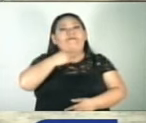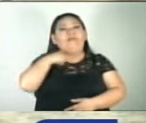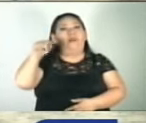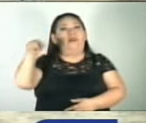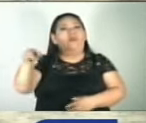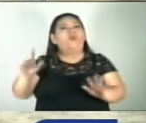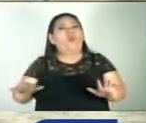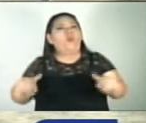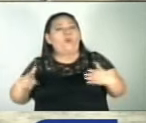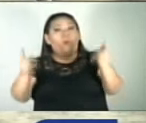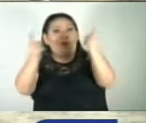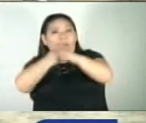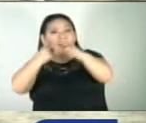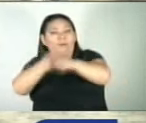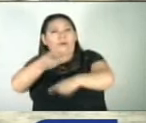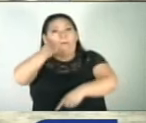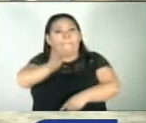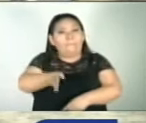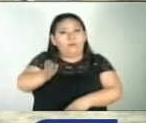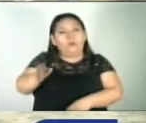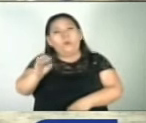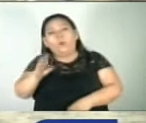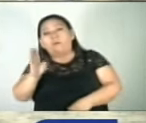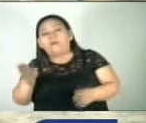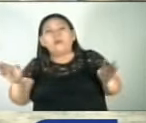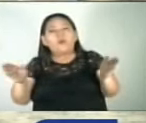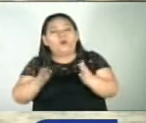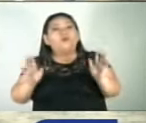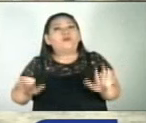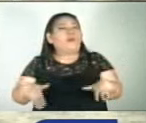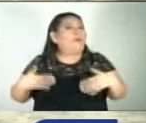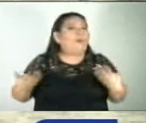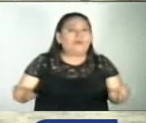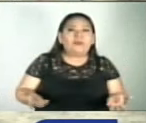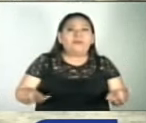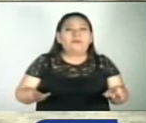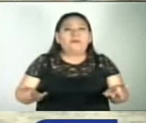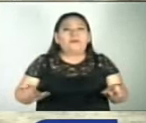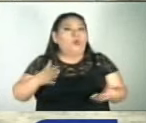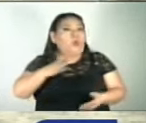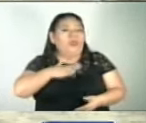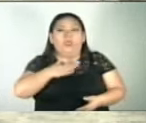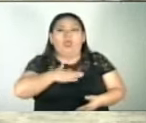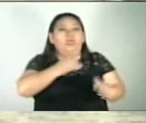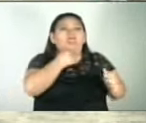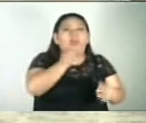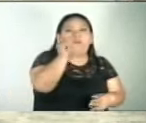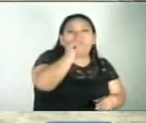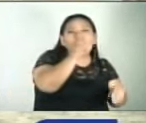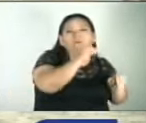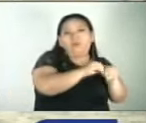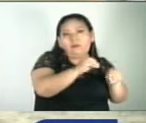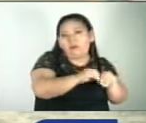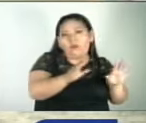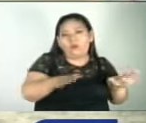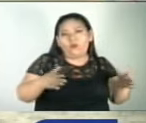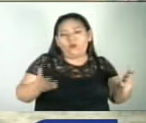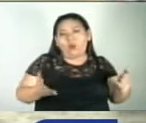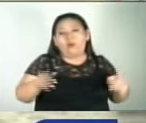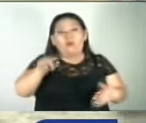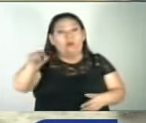para el cambio de flota de las unidades del transporte público es el hecho de no tener fuentes de financiamiento, que de alguna manera a